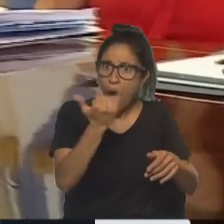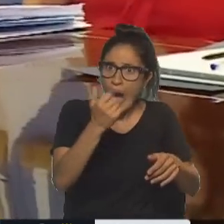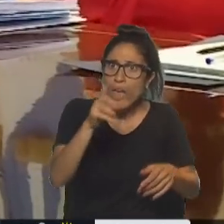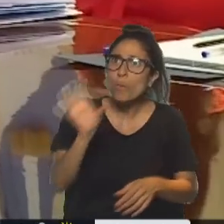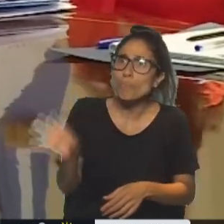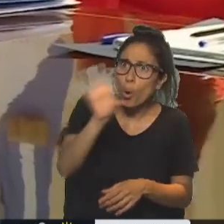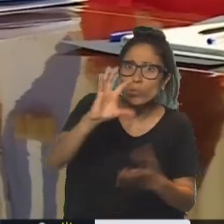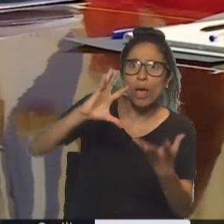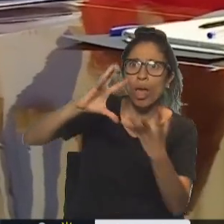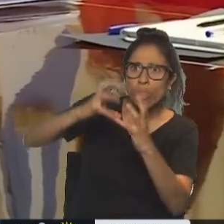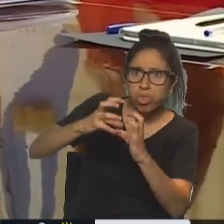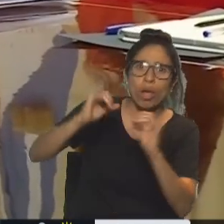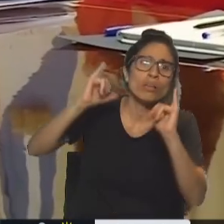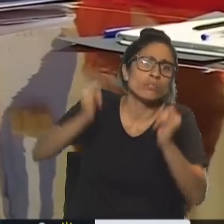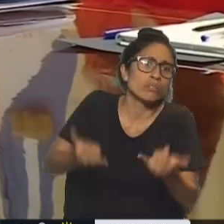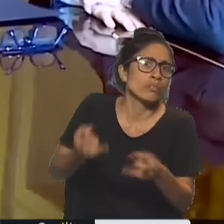provincias han sido